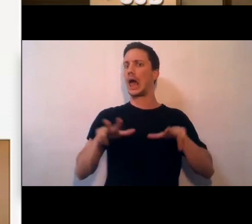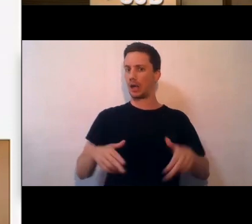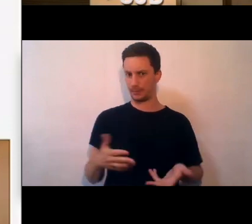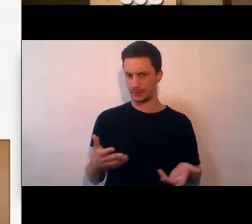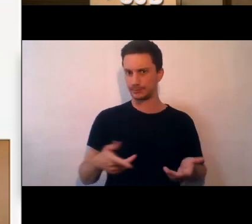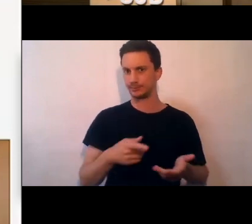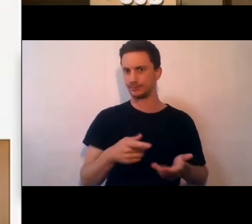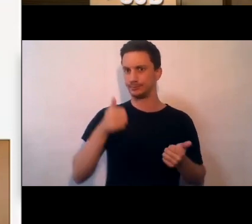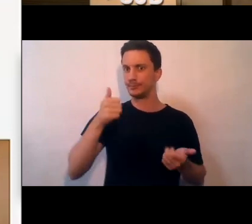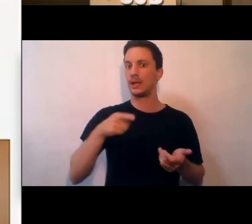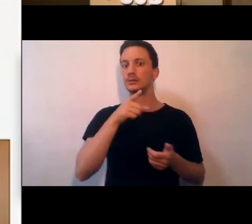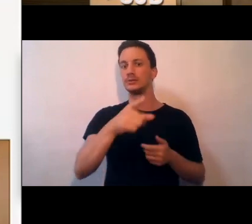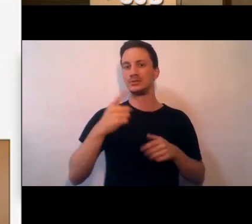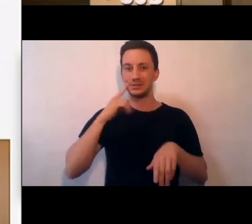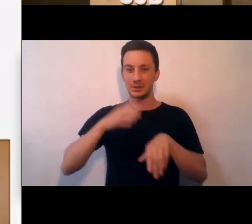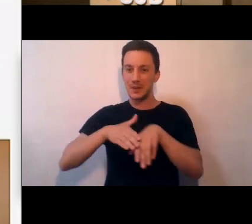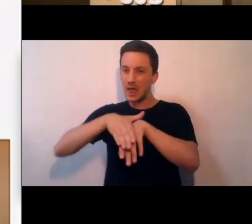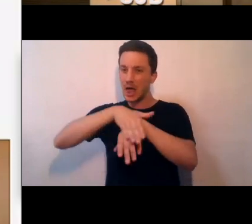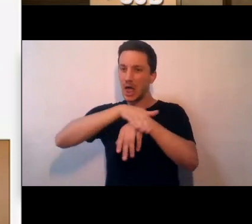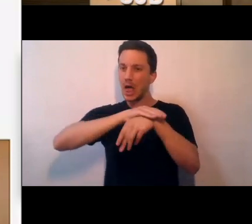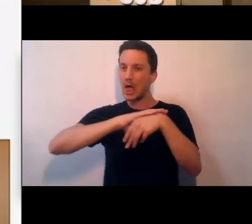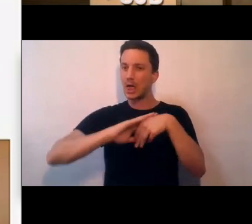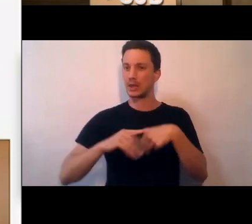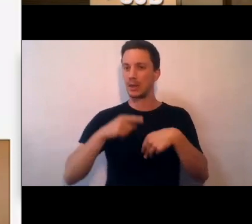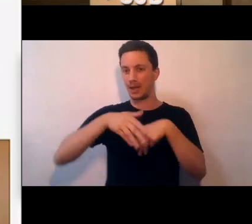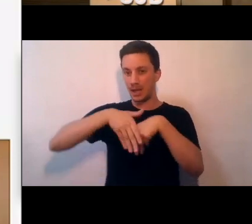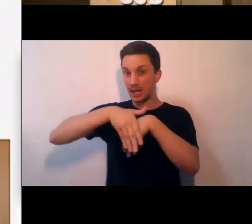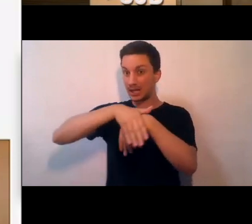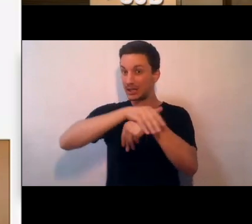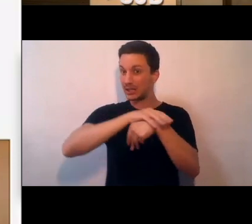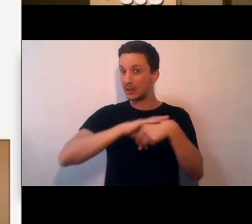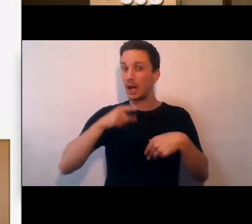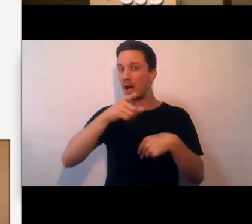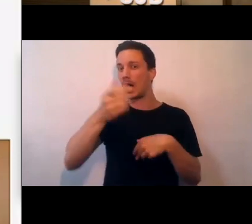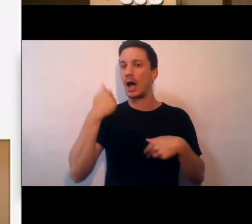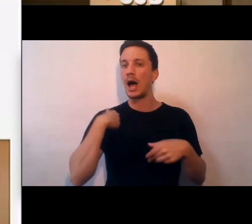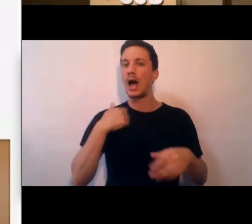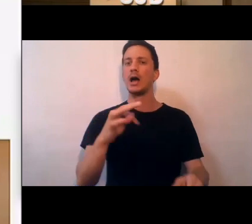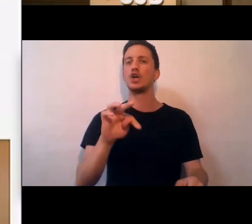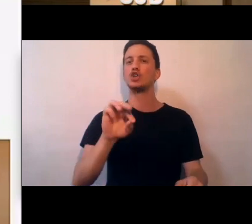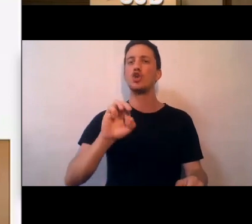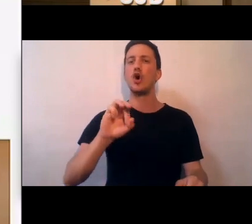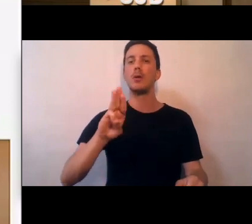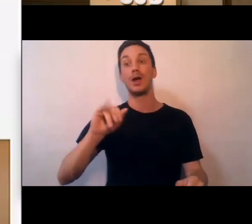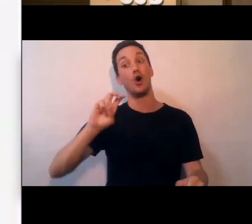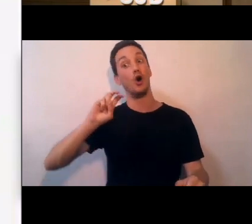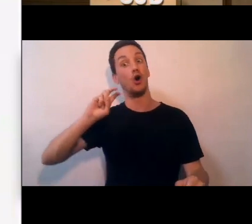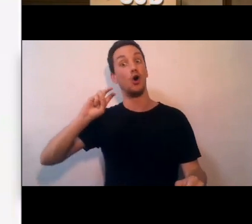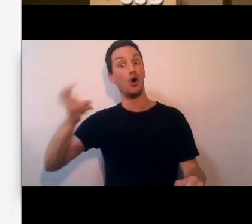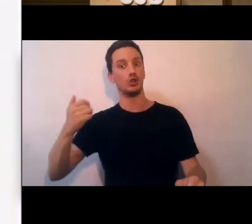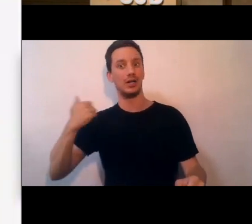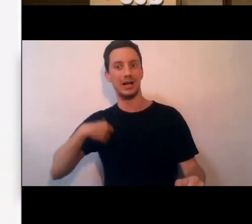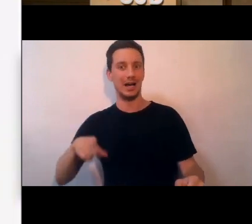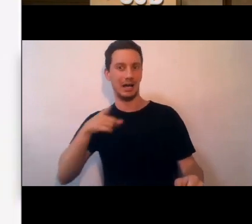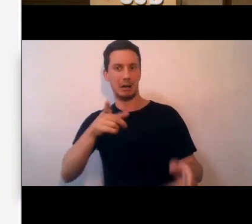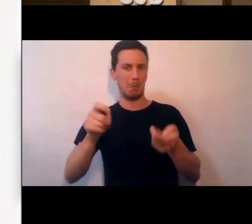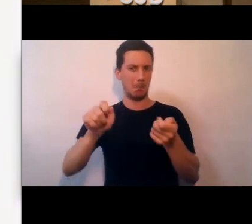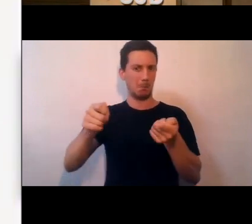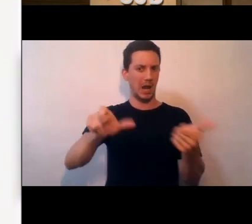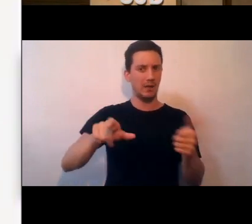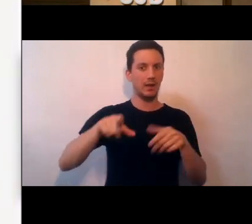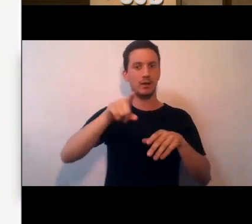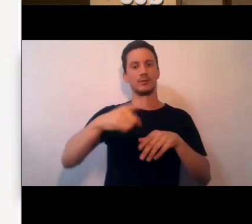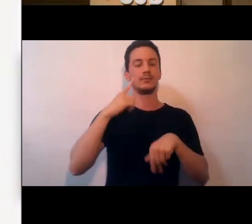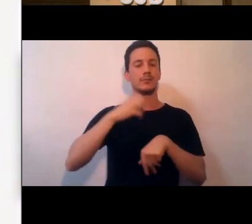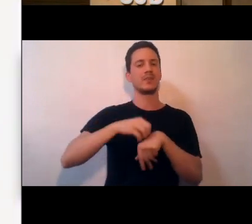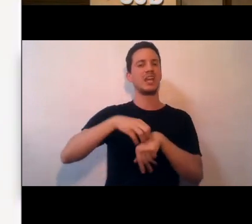eczema alrededor muy característico, ¿ves? Es un eczema como el que hacía el atópico, se hace alrededor del molusco o a veces se